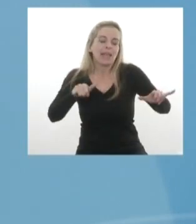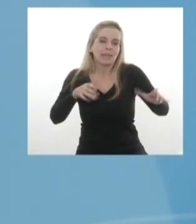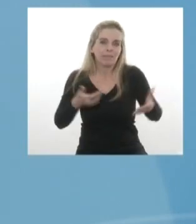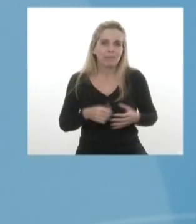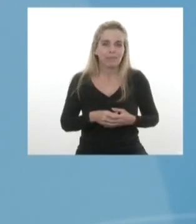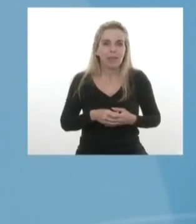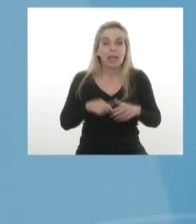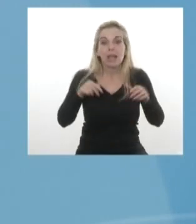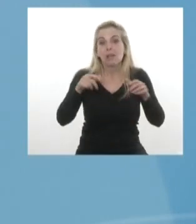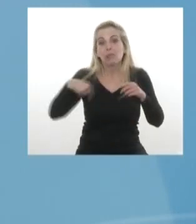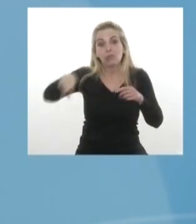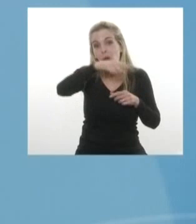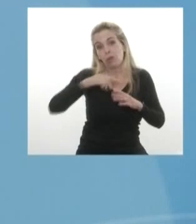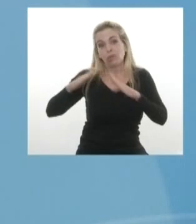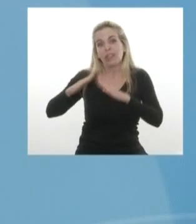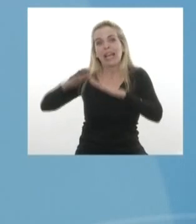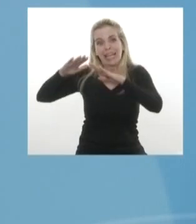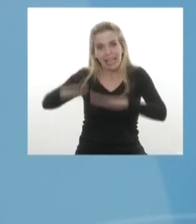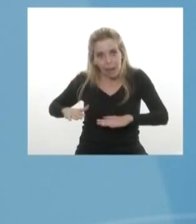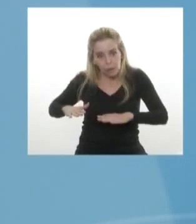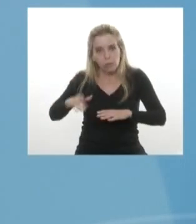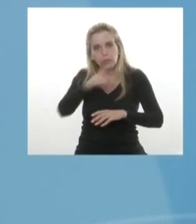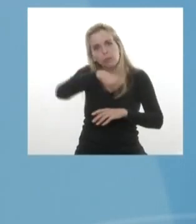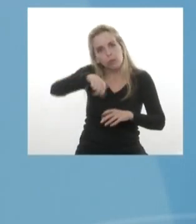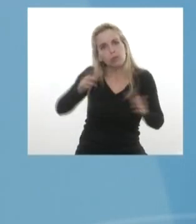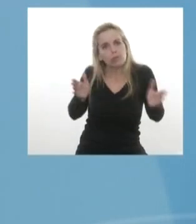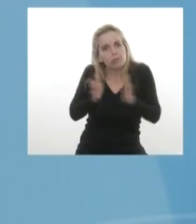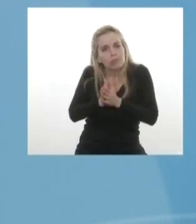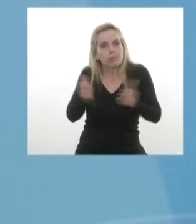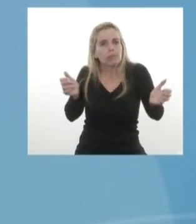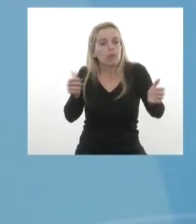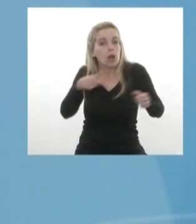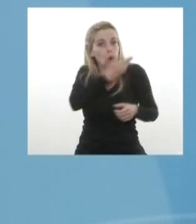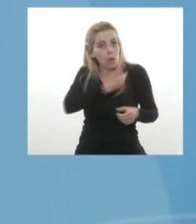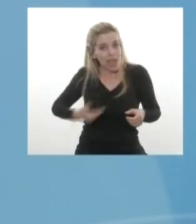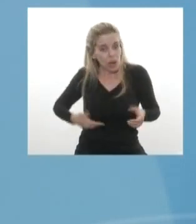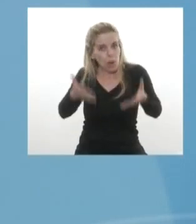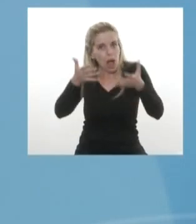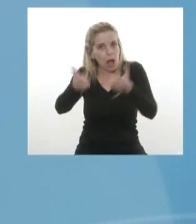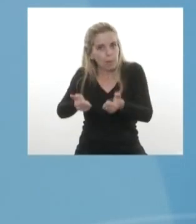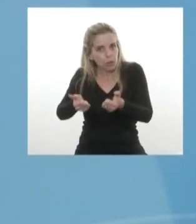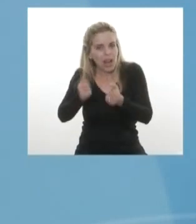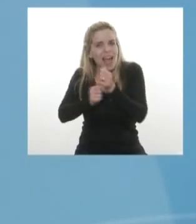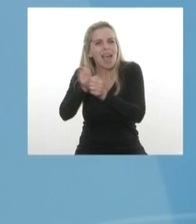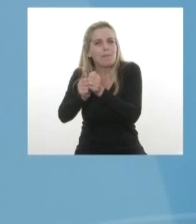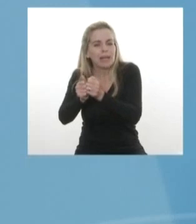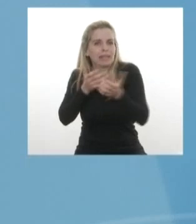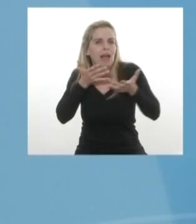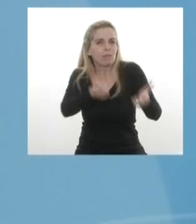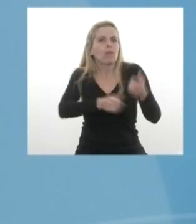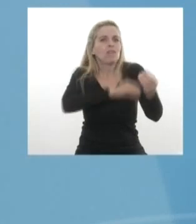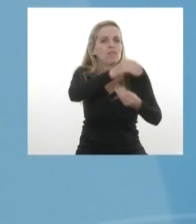Mientras nos quedamos en casa, acompañaremos a las familias, a las empresas y avanzaremos